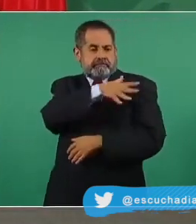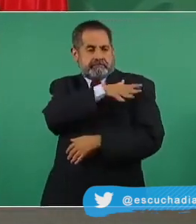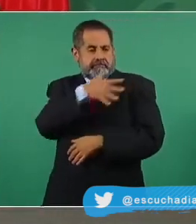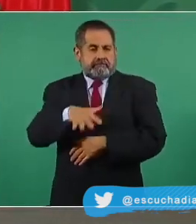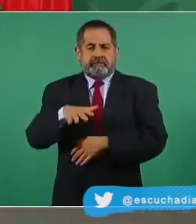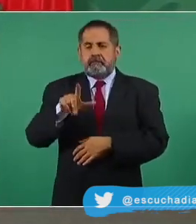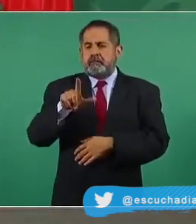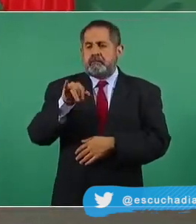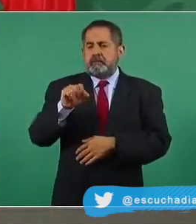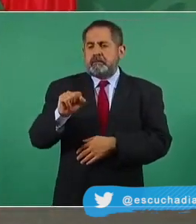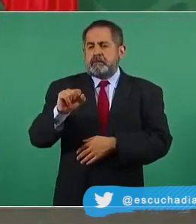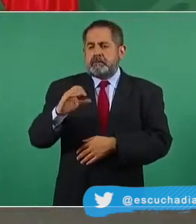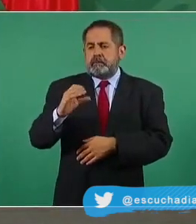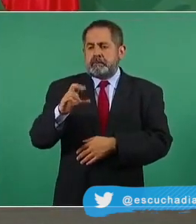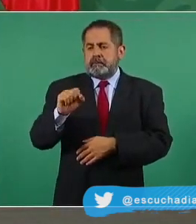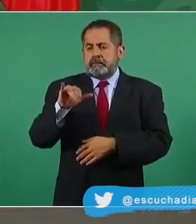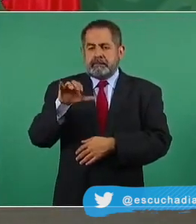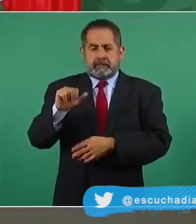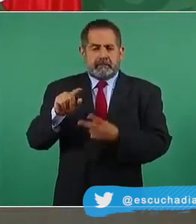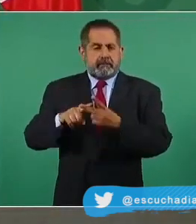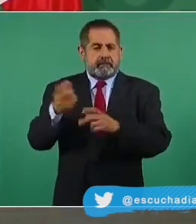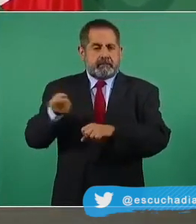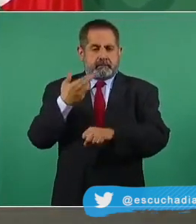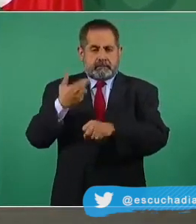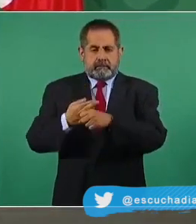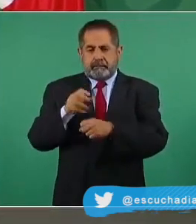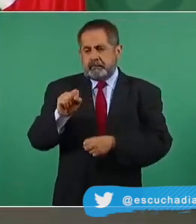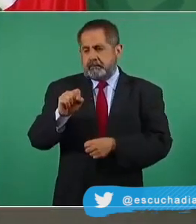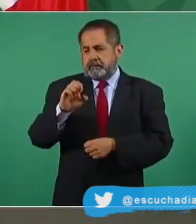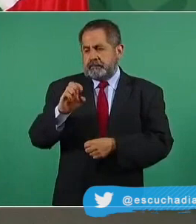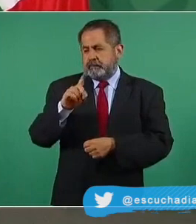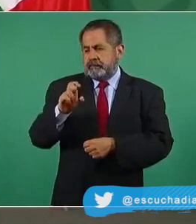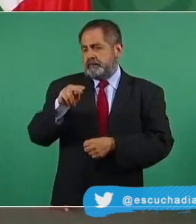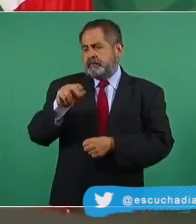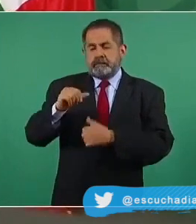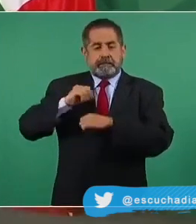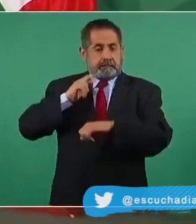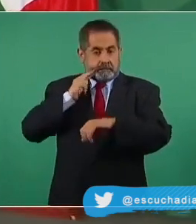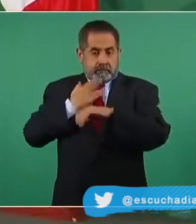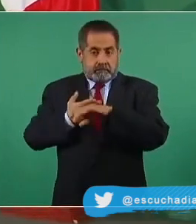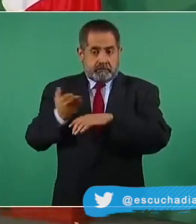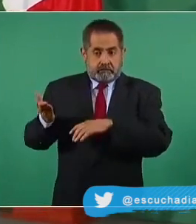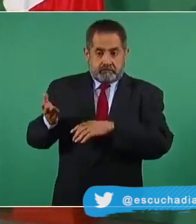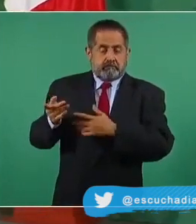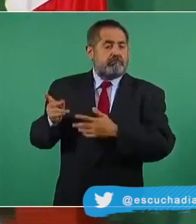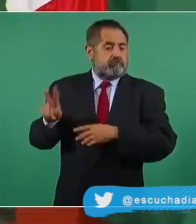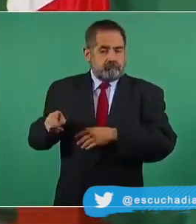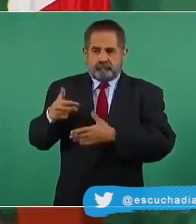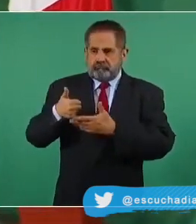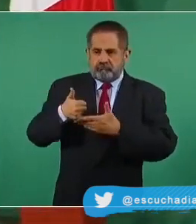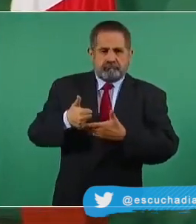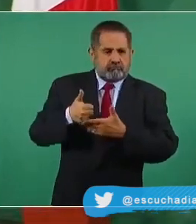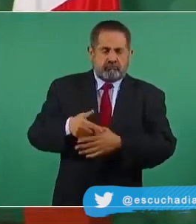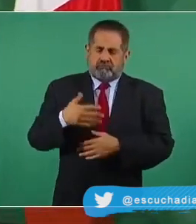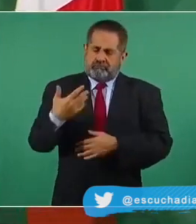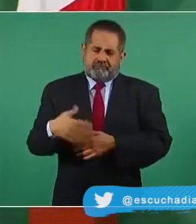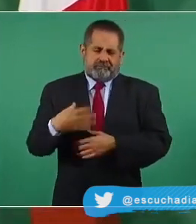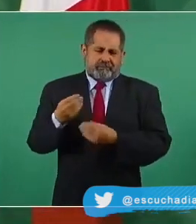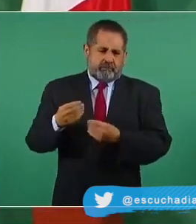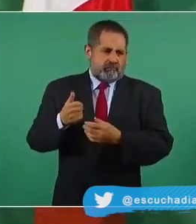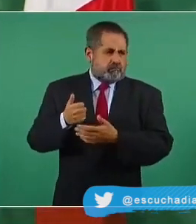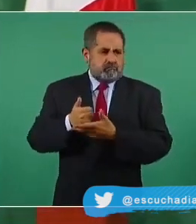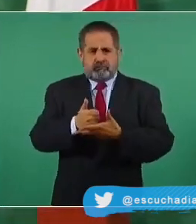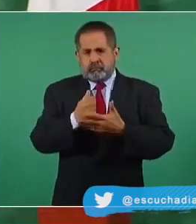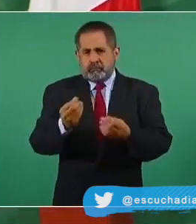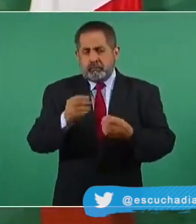presente un rebrote de COVID-19 en el país, motivo por el cual pide a la ciudadanía no confiarse y el gobierno por su parte no